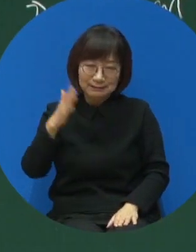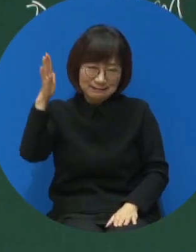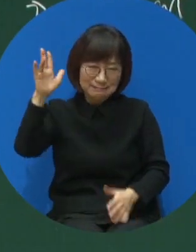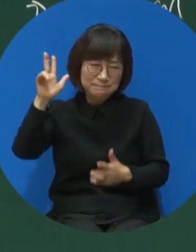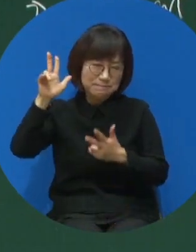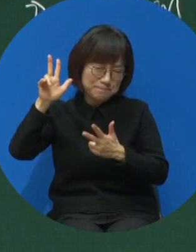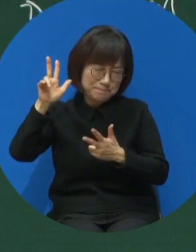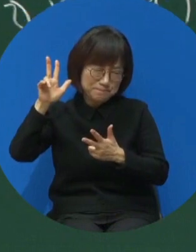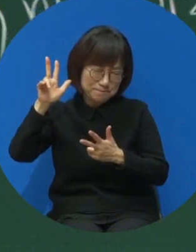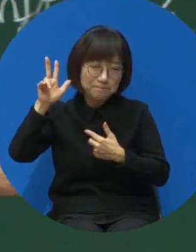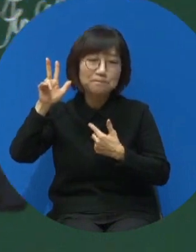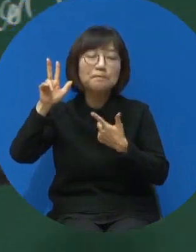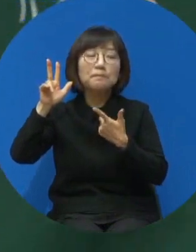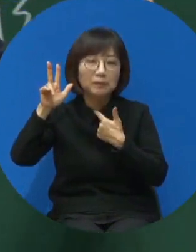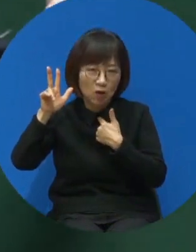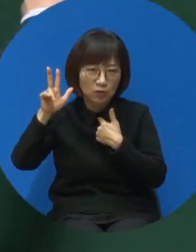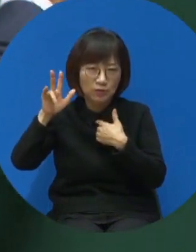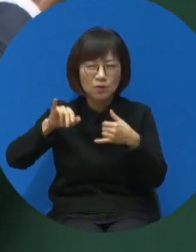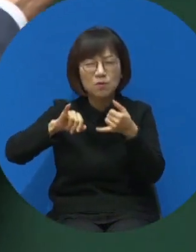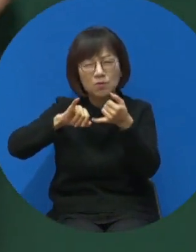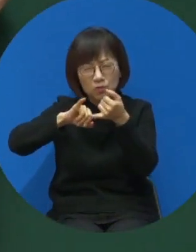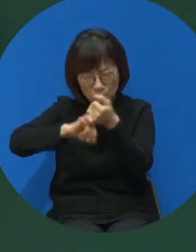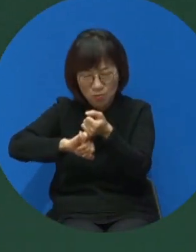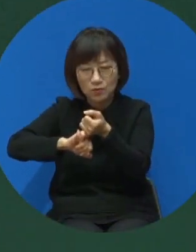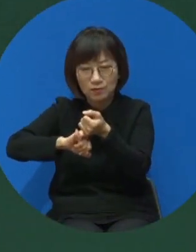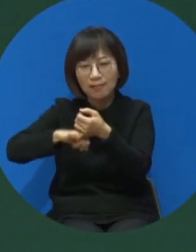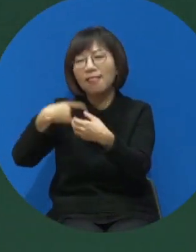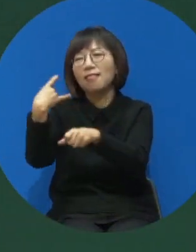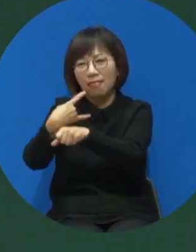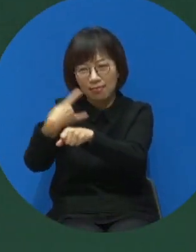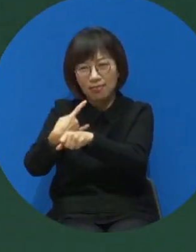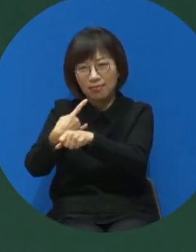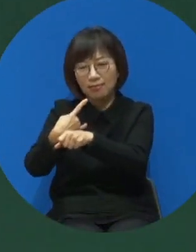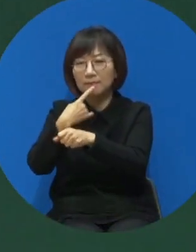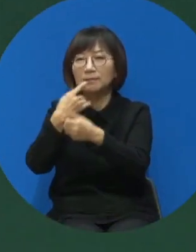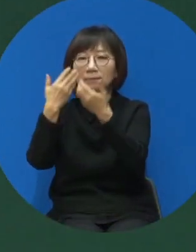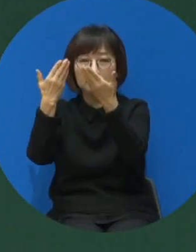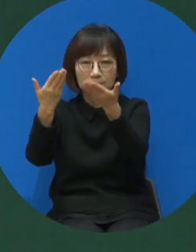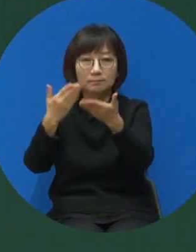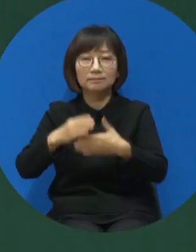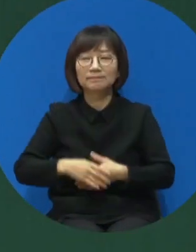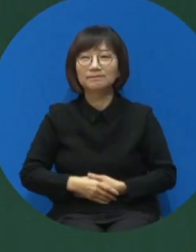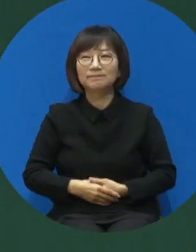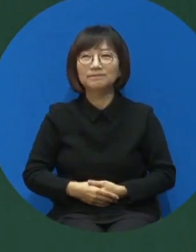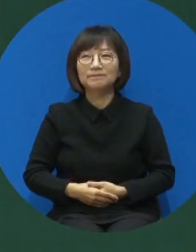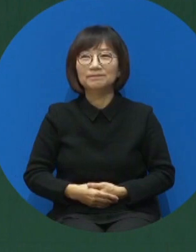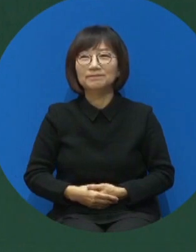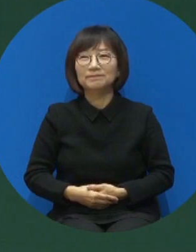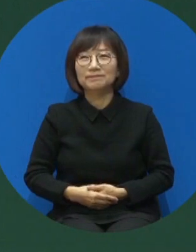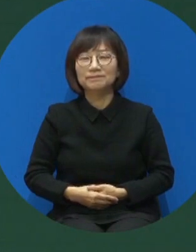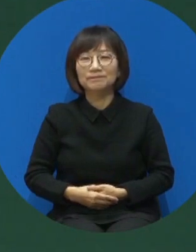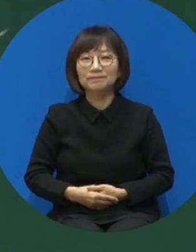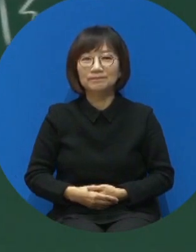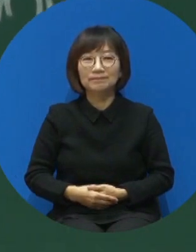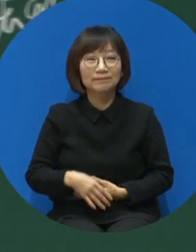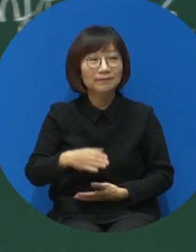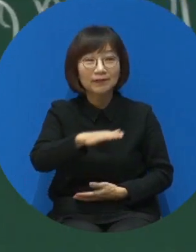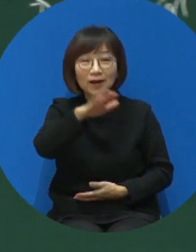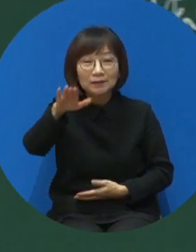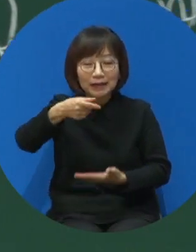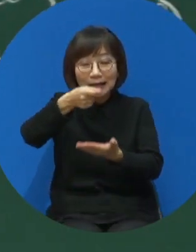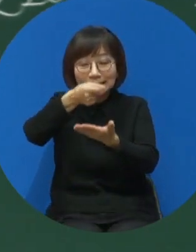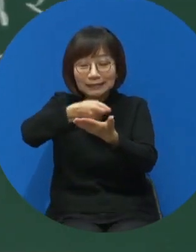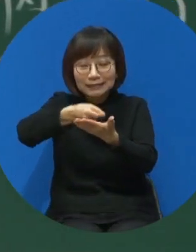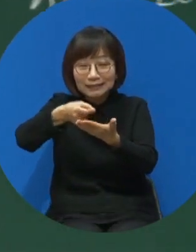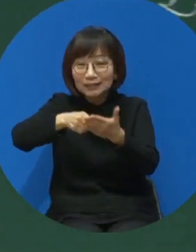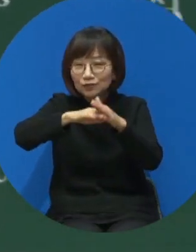que capi maita esta edición también que el señor conoce mi deseo y buen yuko me muero con noche llevará y de